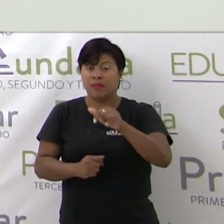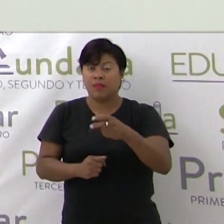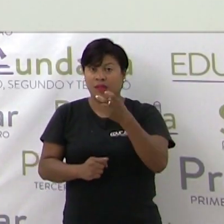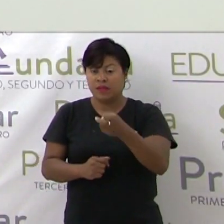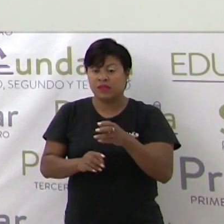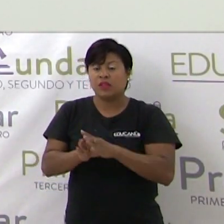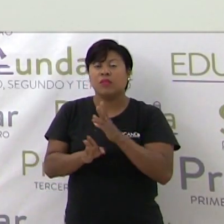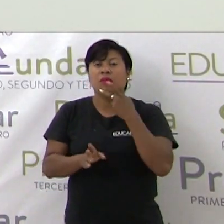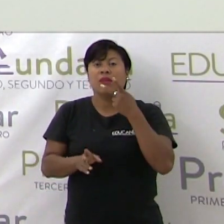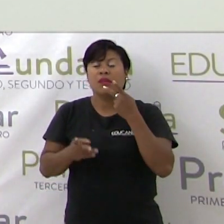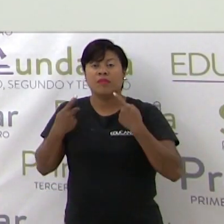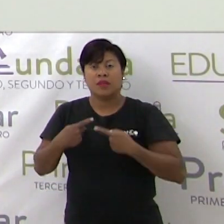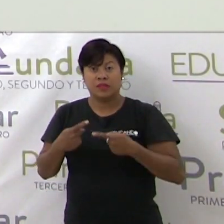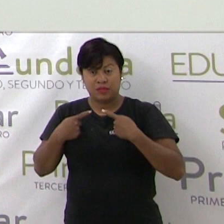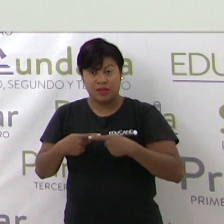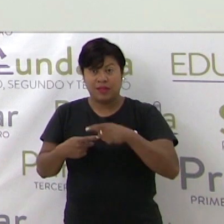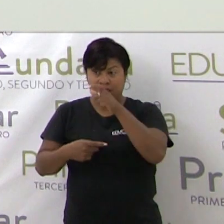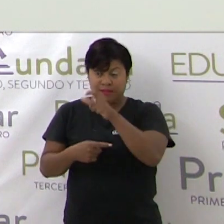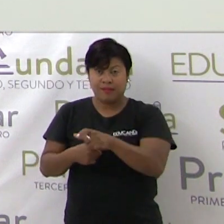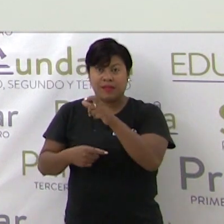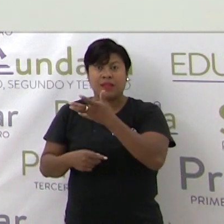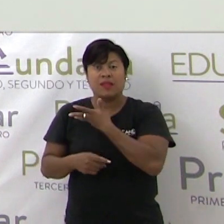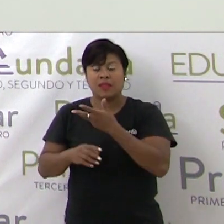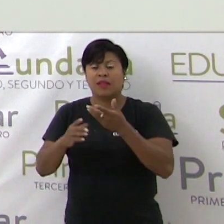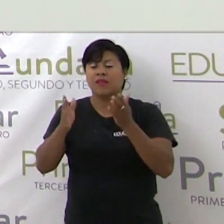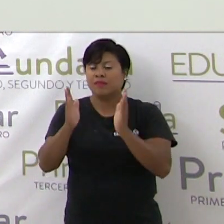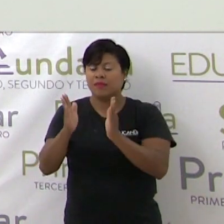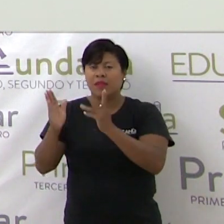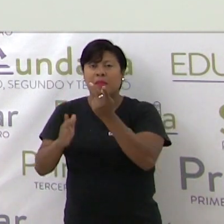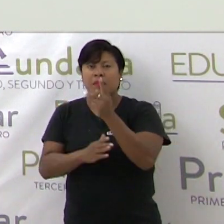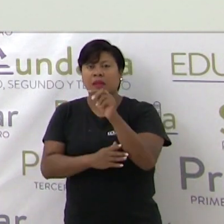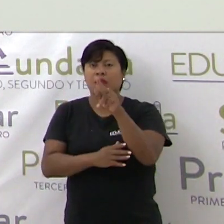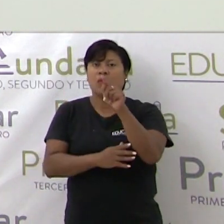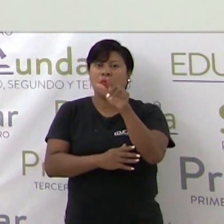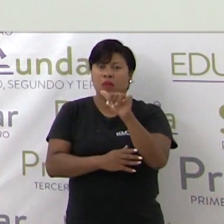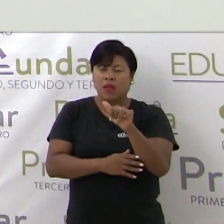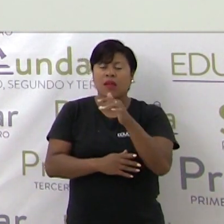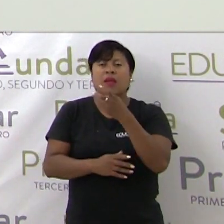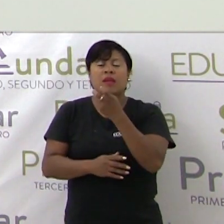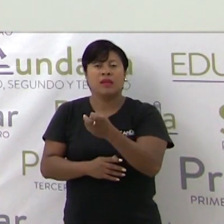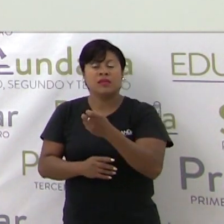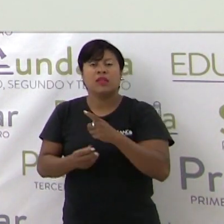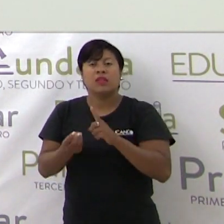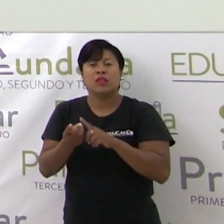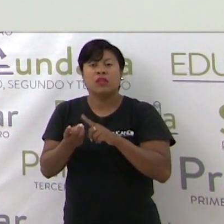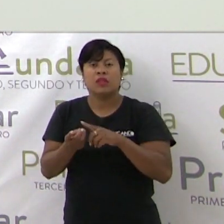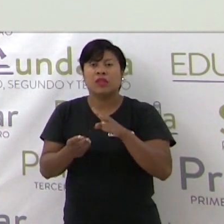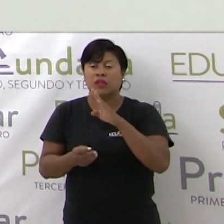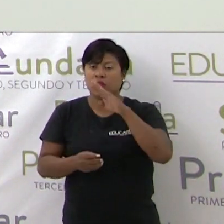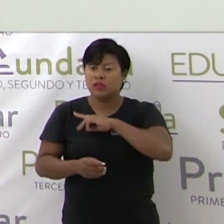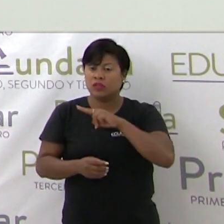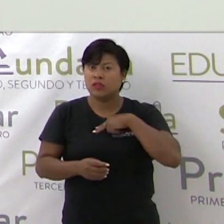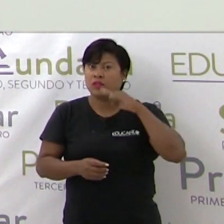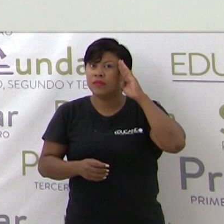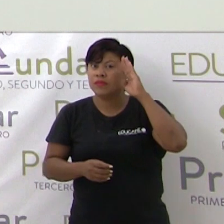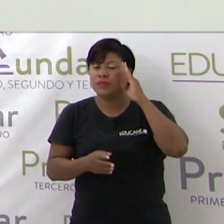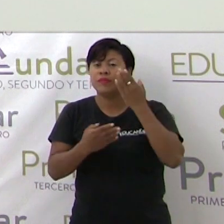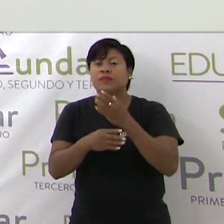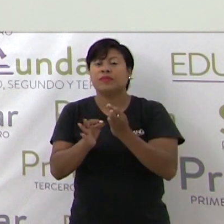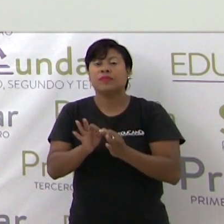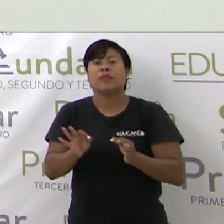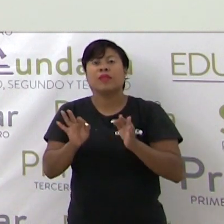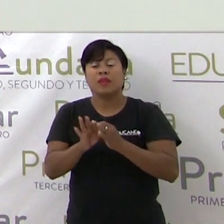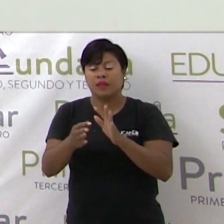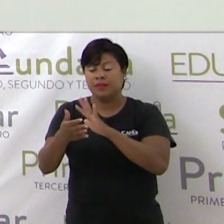del personaje, viene una sección dentro de la tertulia en la que reflexionamos sobre la importancia de